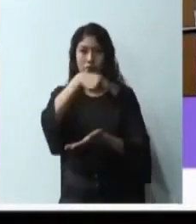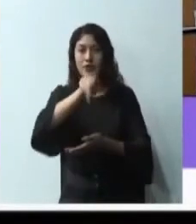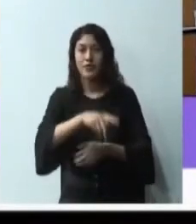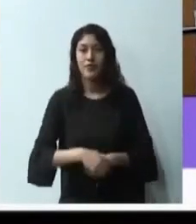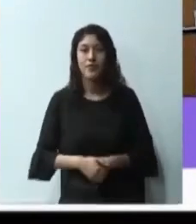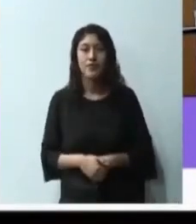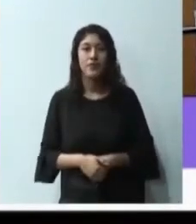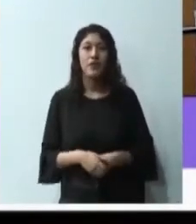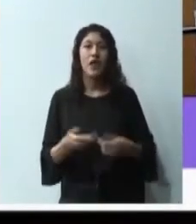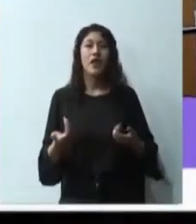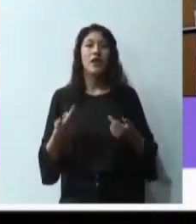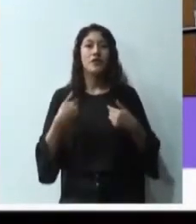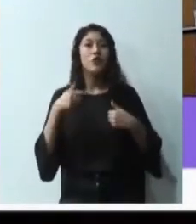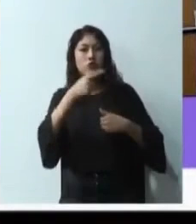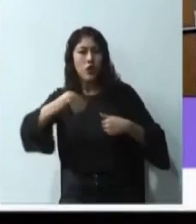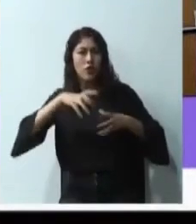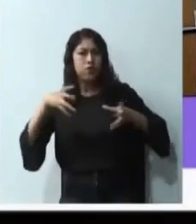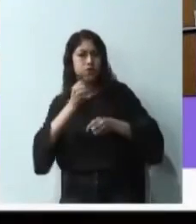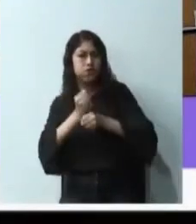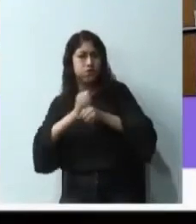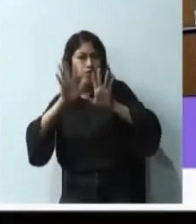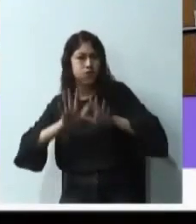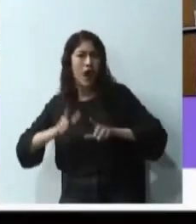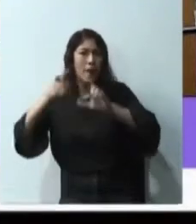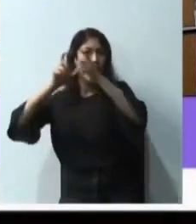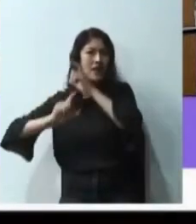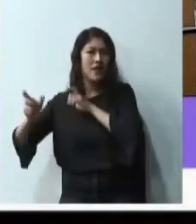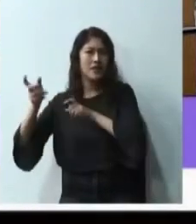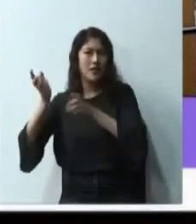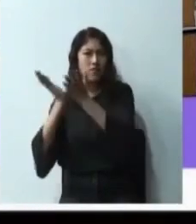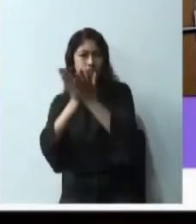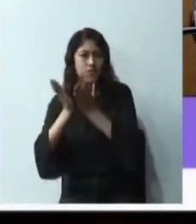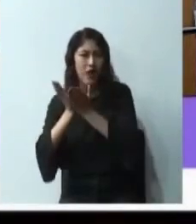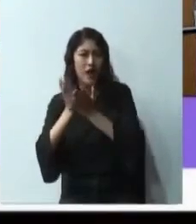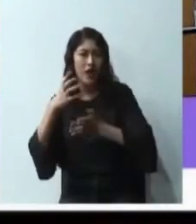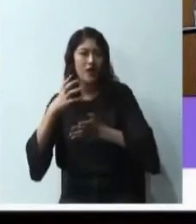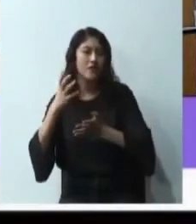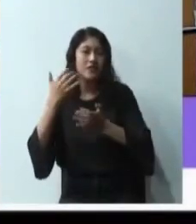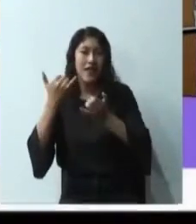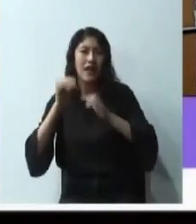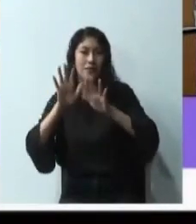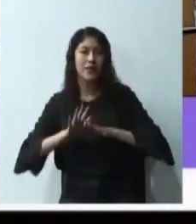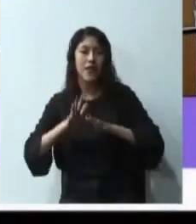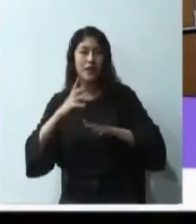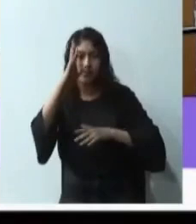que estamos preparados con la experiencia necesaria y suficiente para